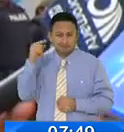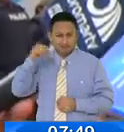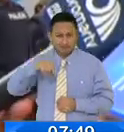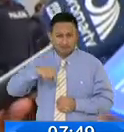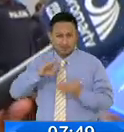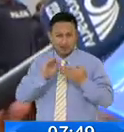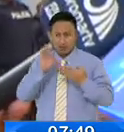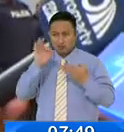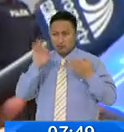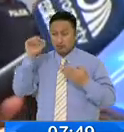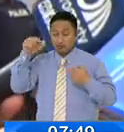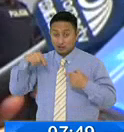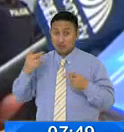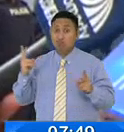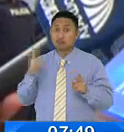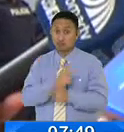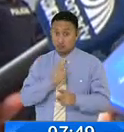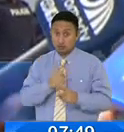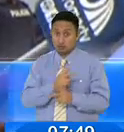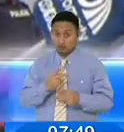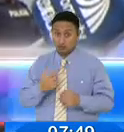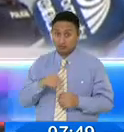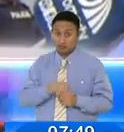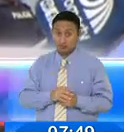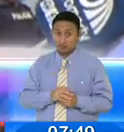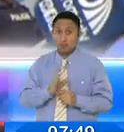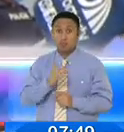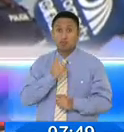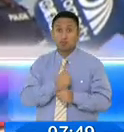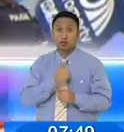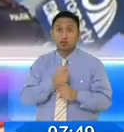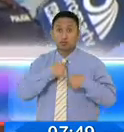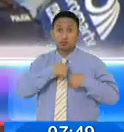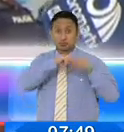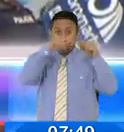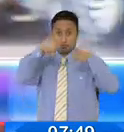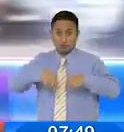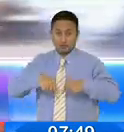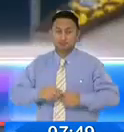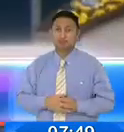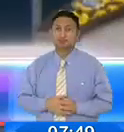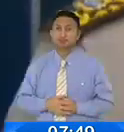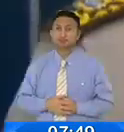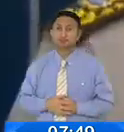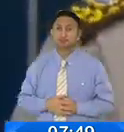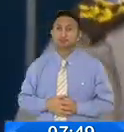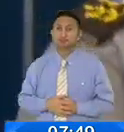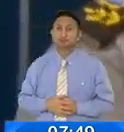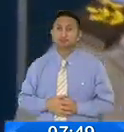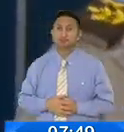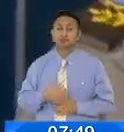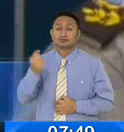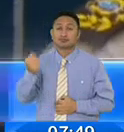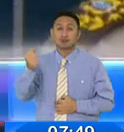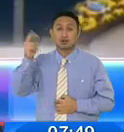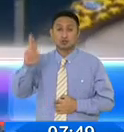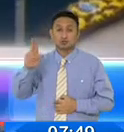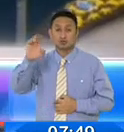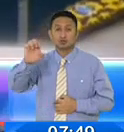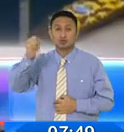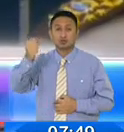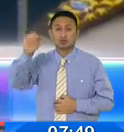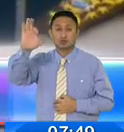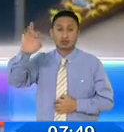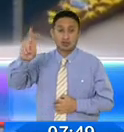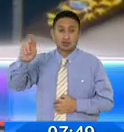de delincuencia aquí en la zona 8 y por eso es nuestra presencia en esta ciudad. El Distrito Sur, el Distrito Esteros, Durán son los policías